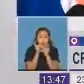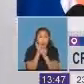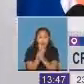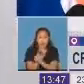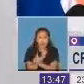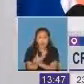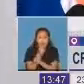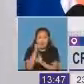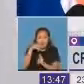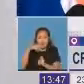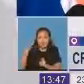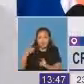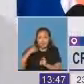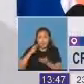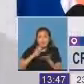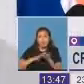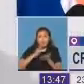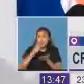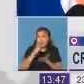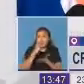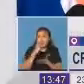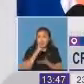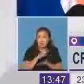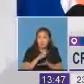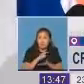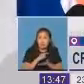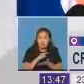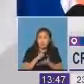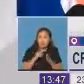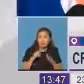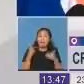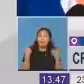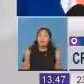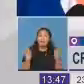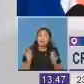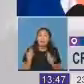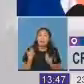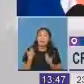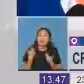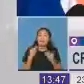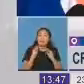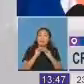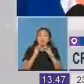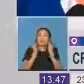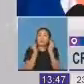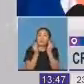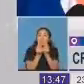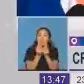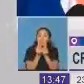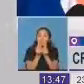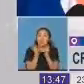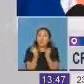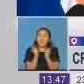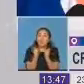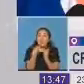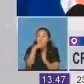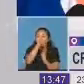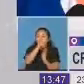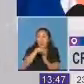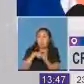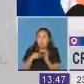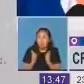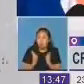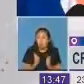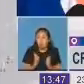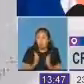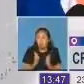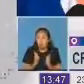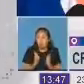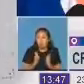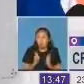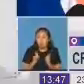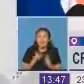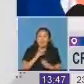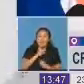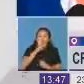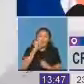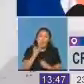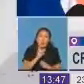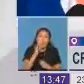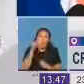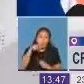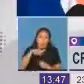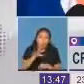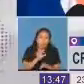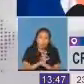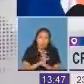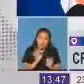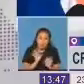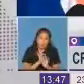energética. Esto es el resultado de esto. Bueno, creo que no tiene sentido hablarlo hoy. Creo